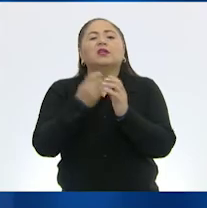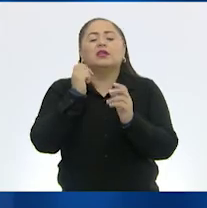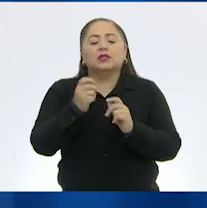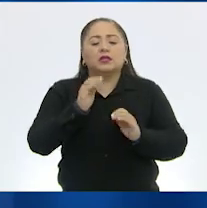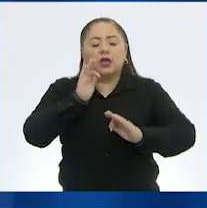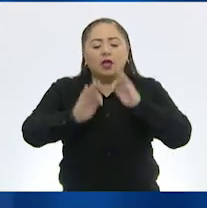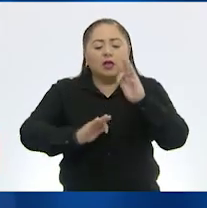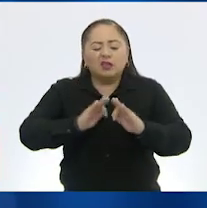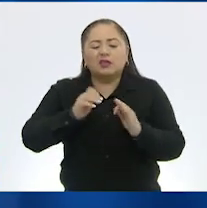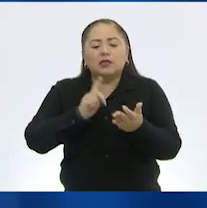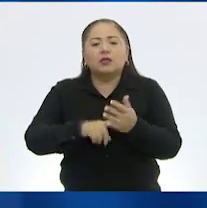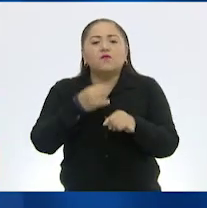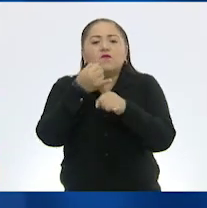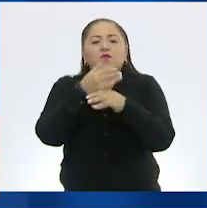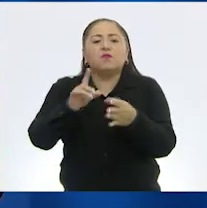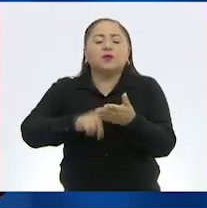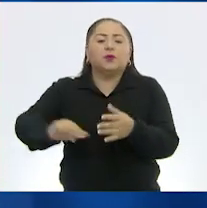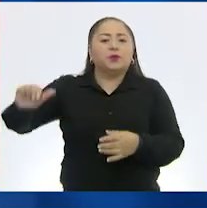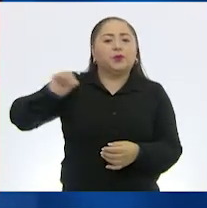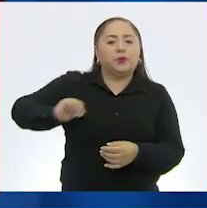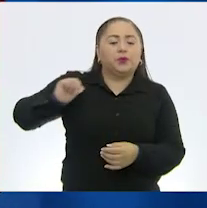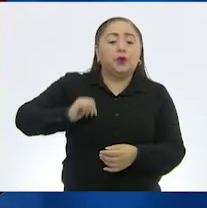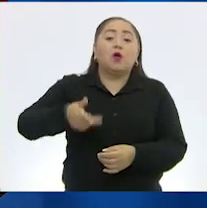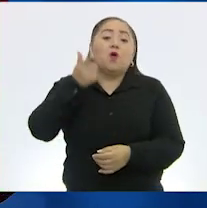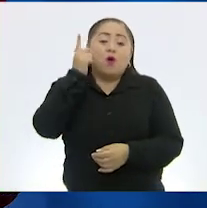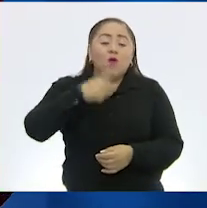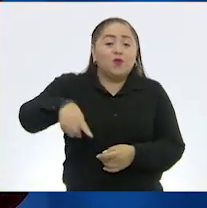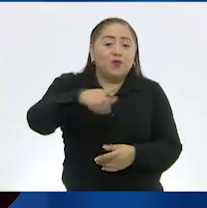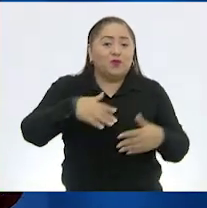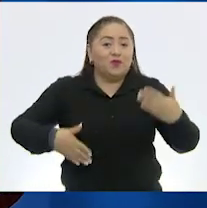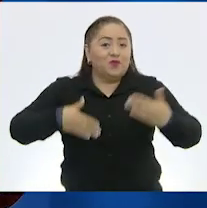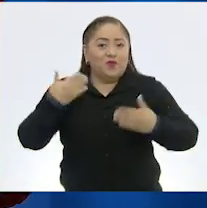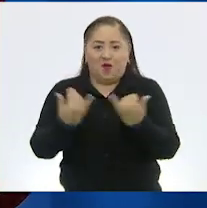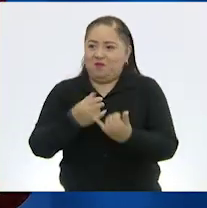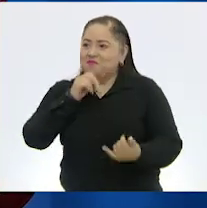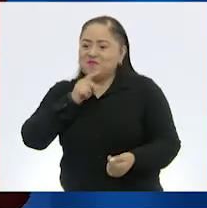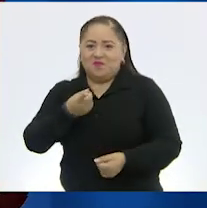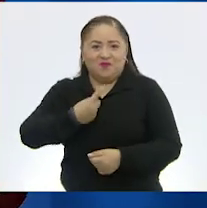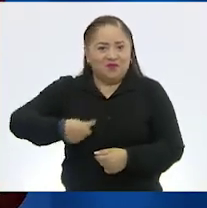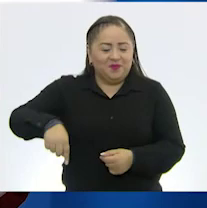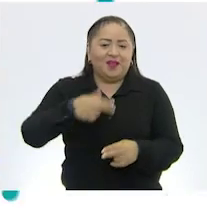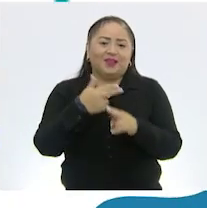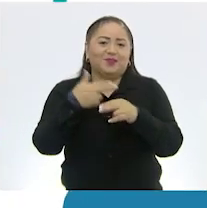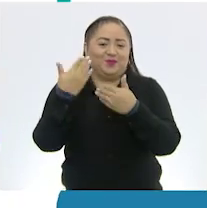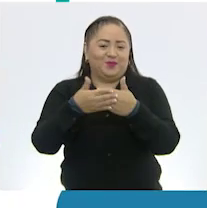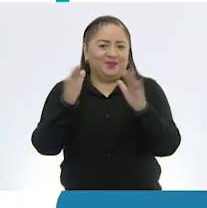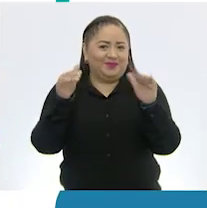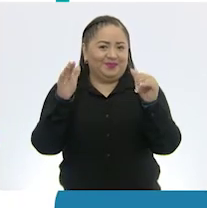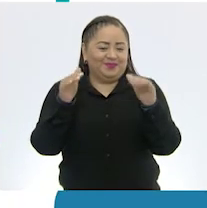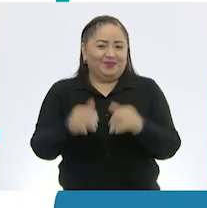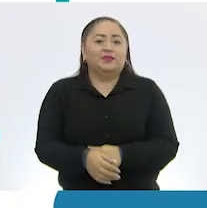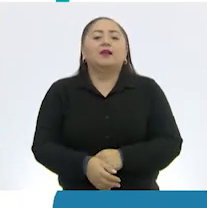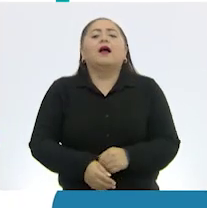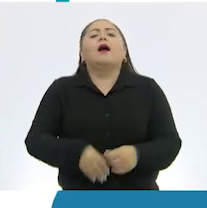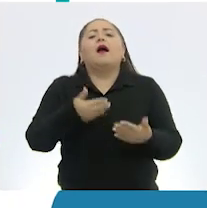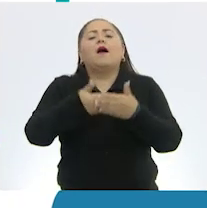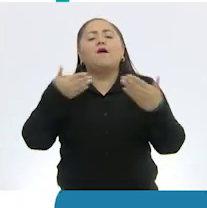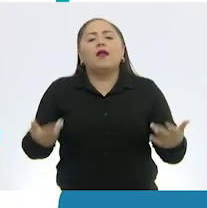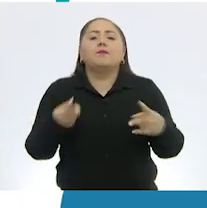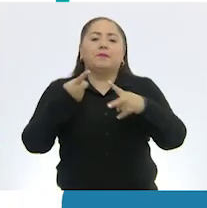Tratando Información sobre el Pasado. Espero que lo hayan disfrutado tanto como nosotros. Hasta la próxima. A continuación...